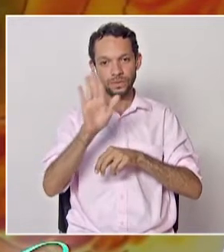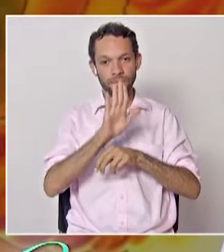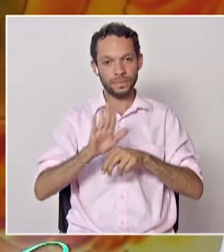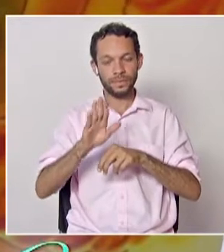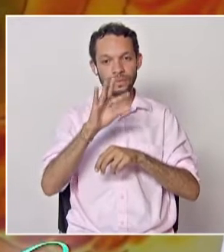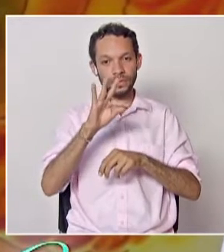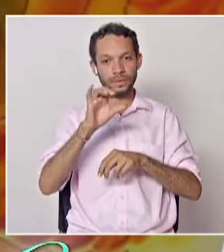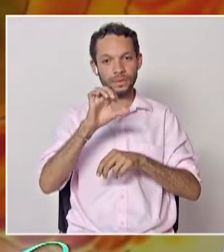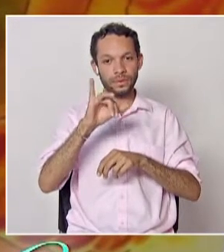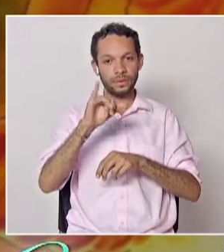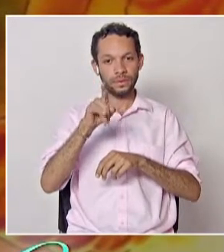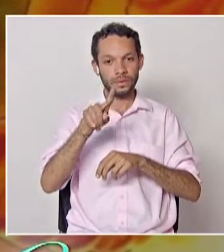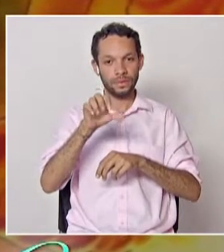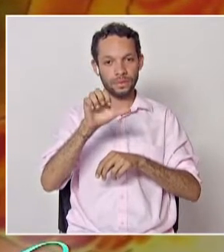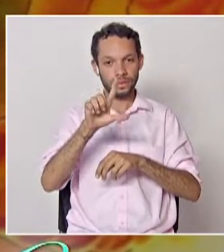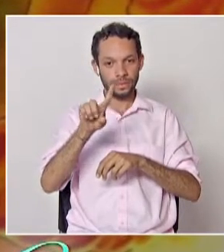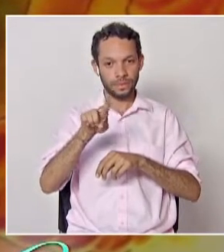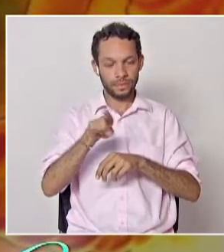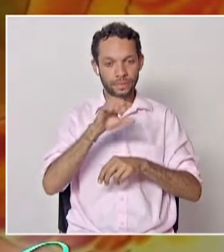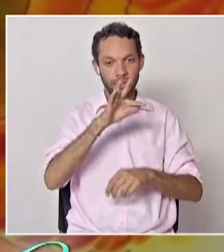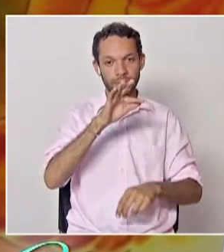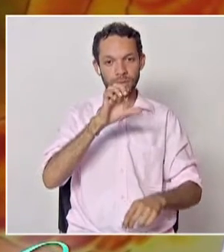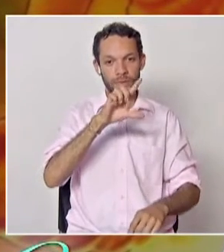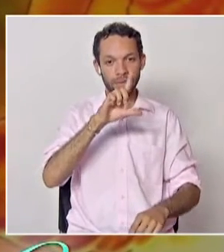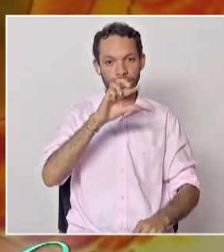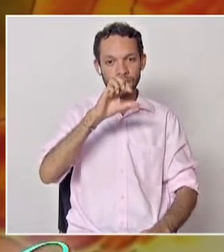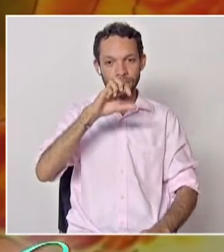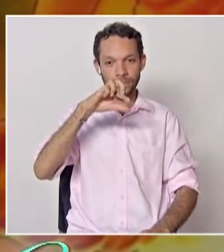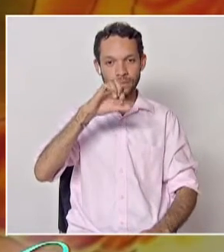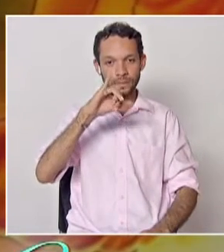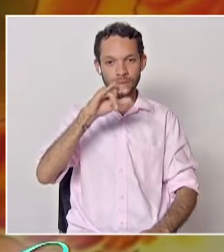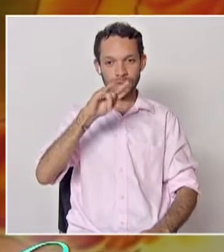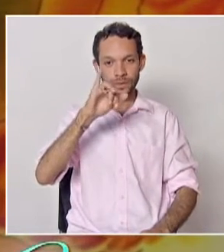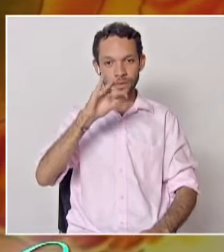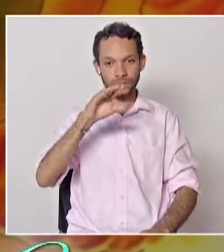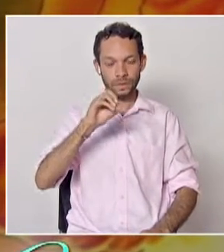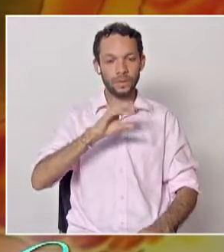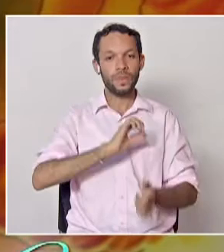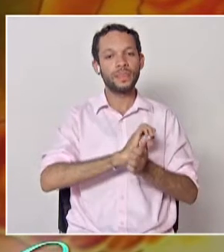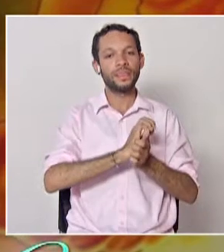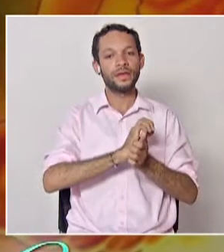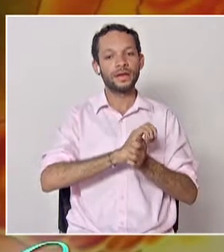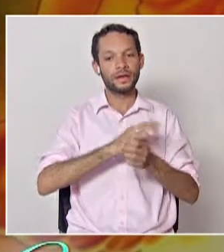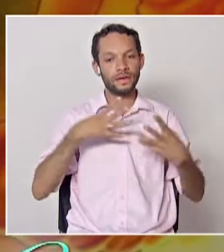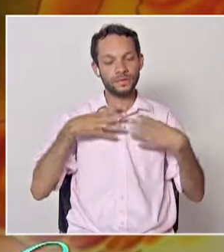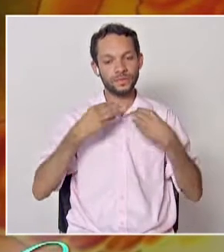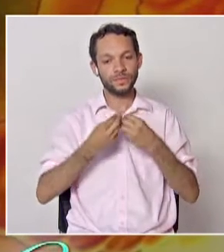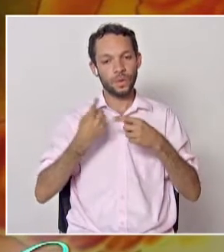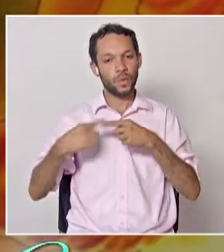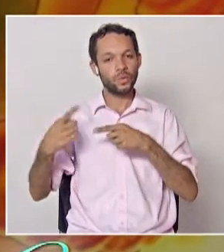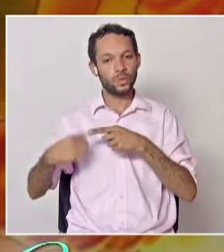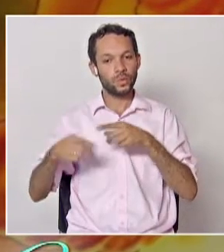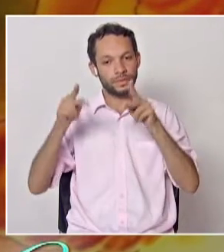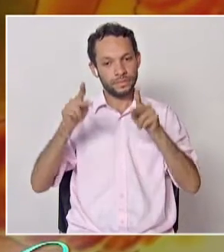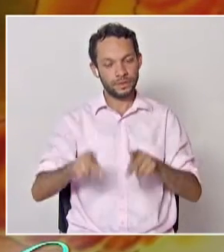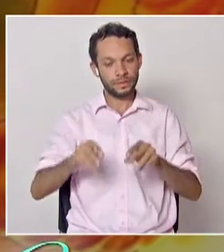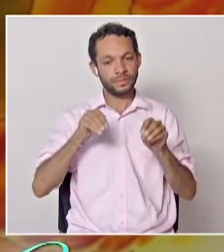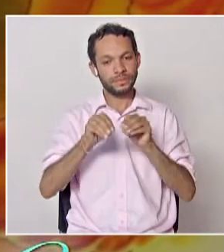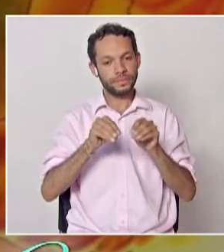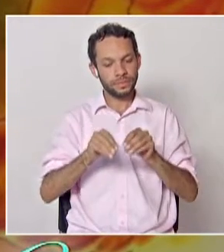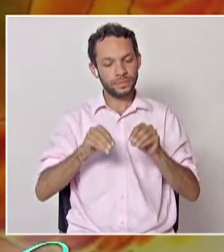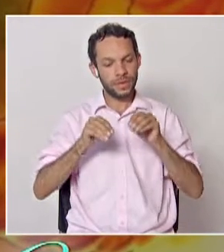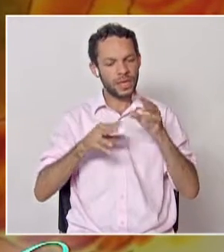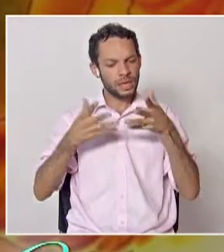Teleislas, de Telepacífico y Telecafé, donde todos los días compartimos con ustedes diferentes programas para prevenir,